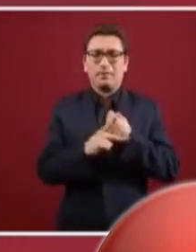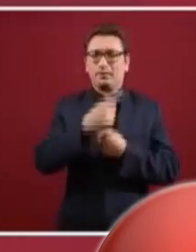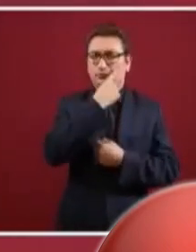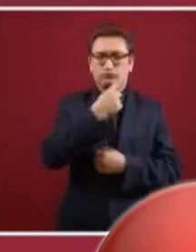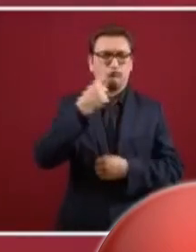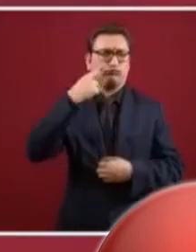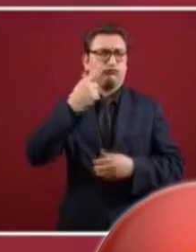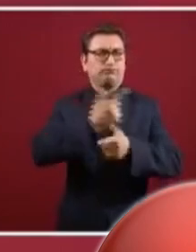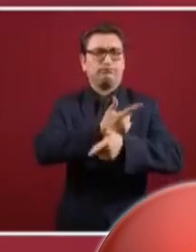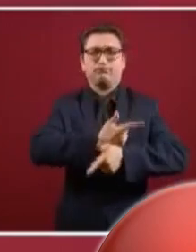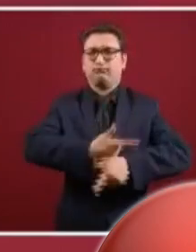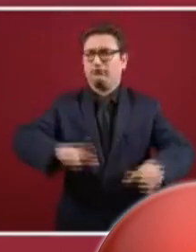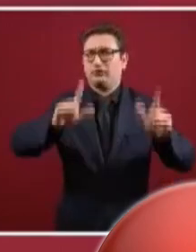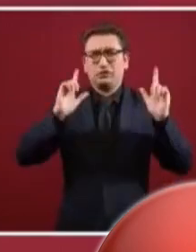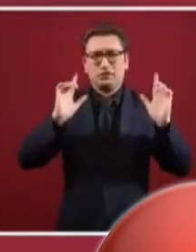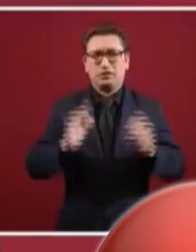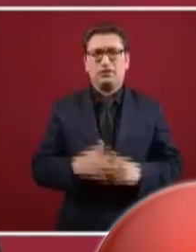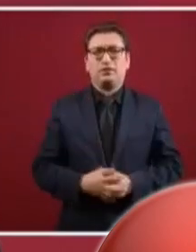haber